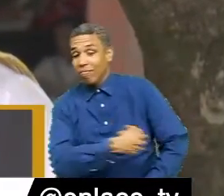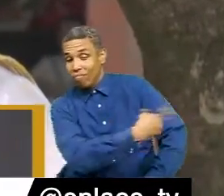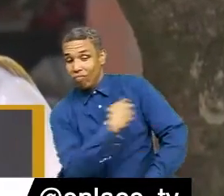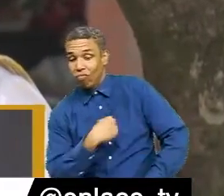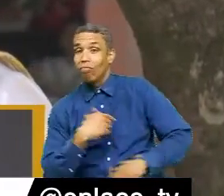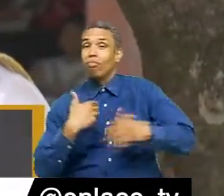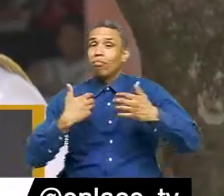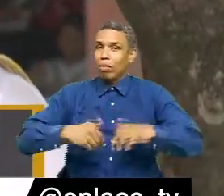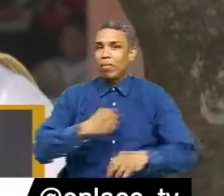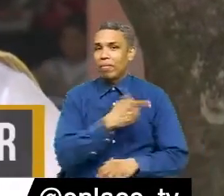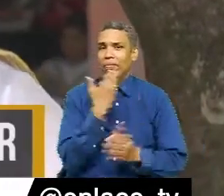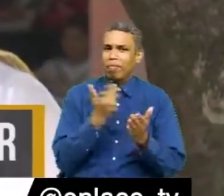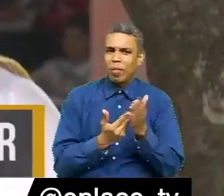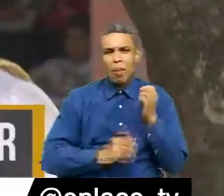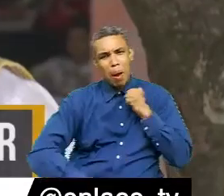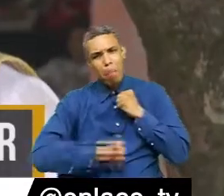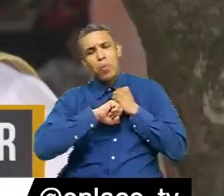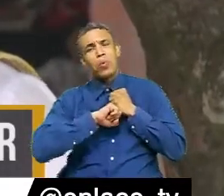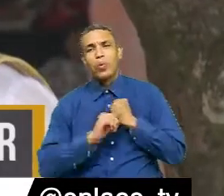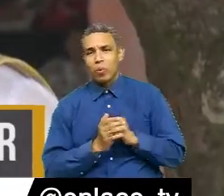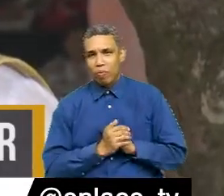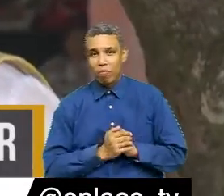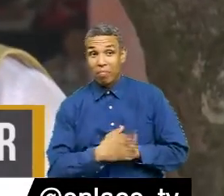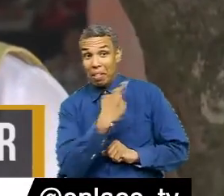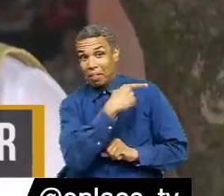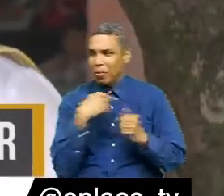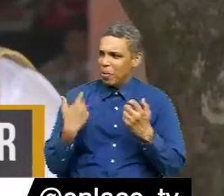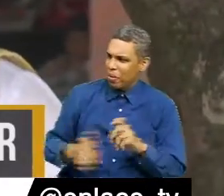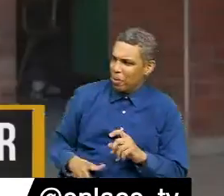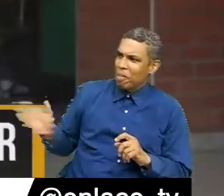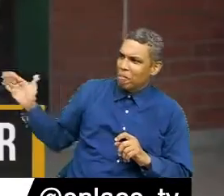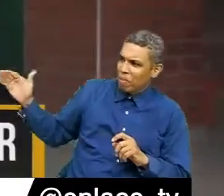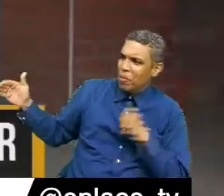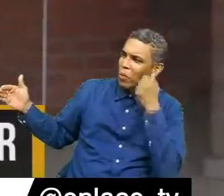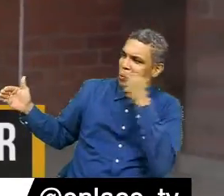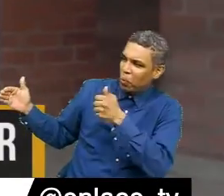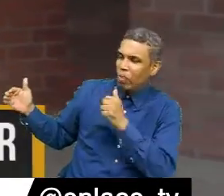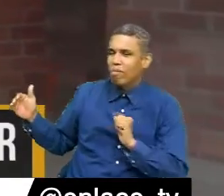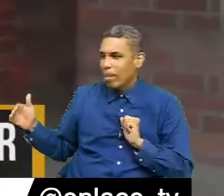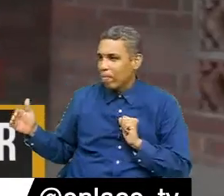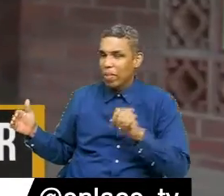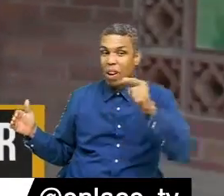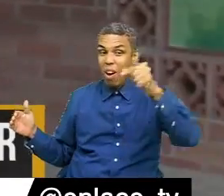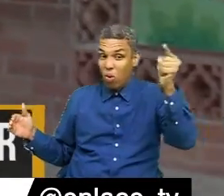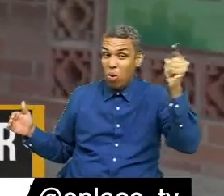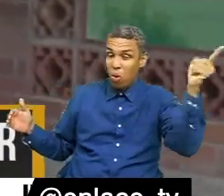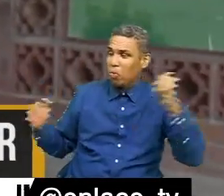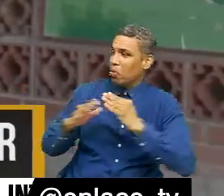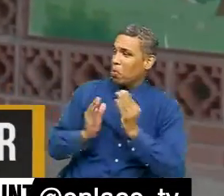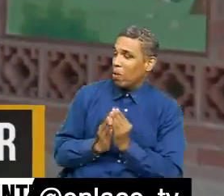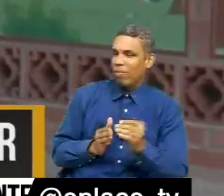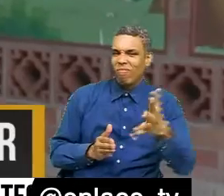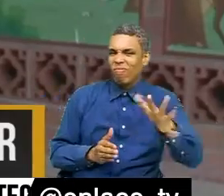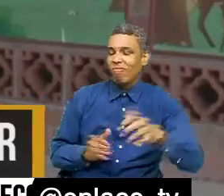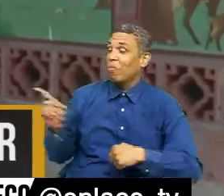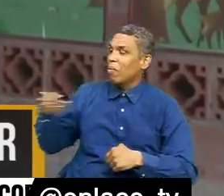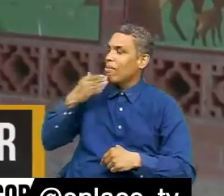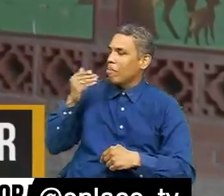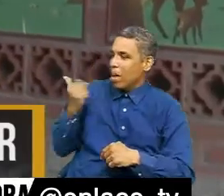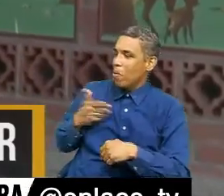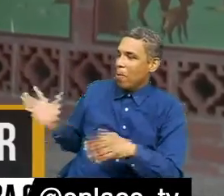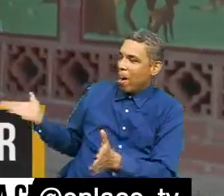de mi puntaje, de mí, pues han comparado con otras instituciones y pues ellos son los que me han tenido ahí, los que me han dado fuerza, a mi familia